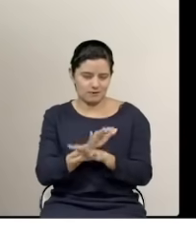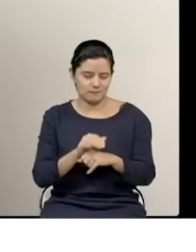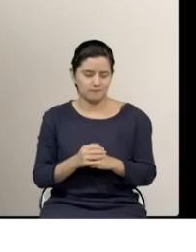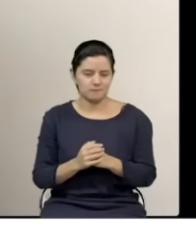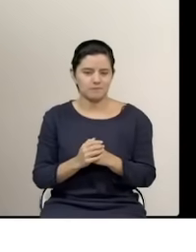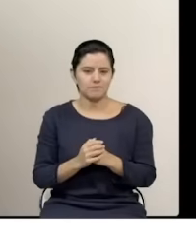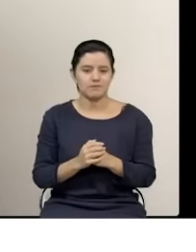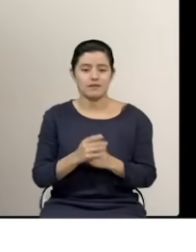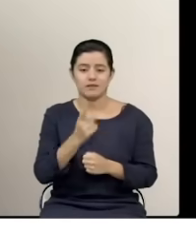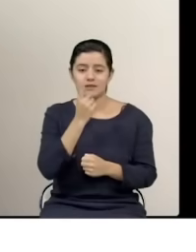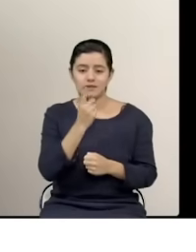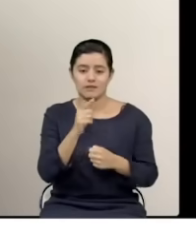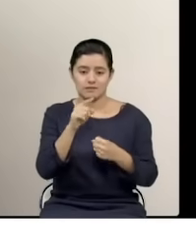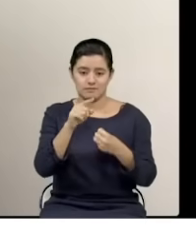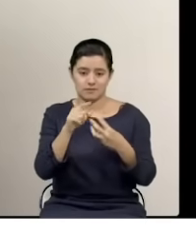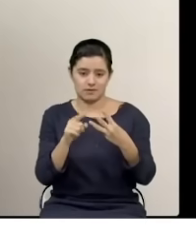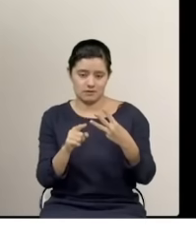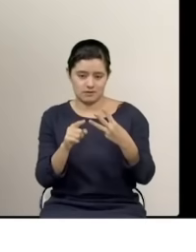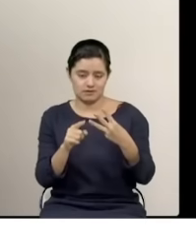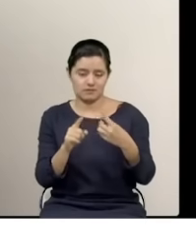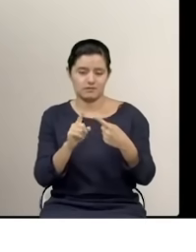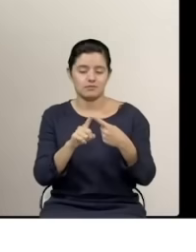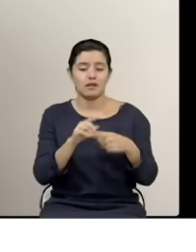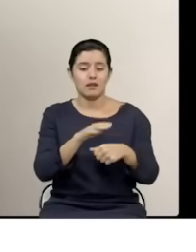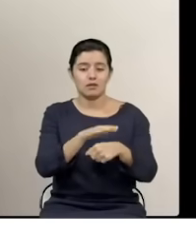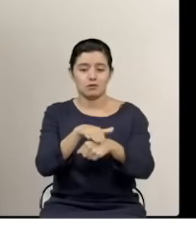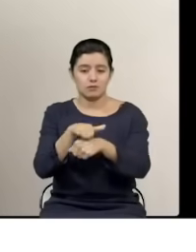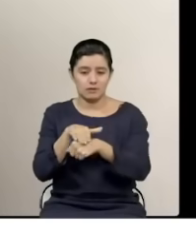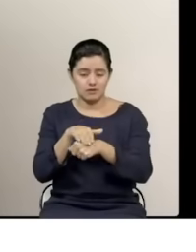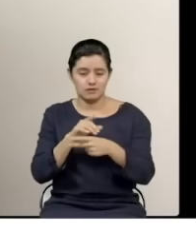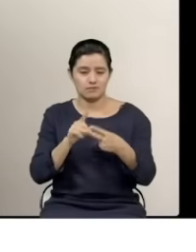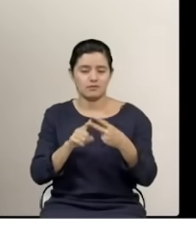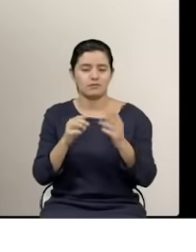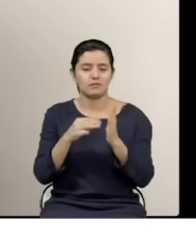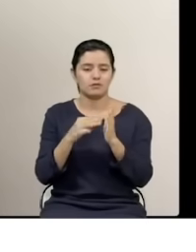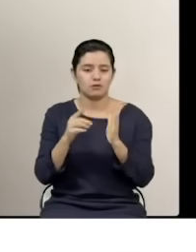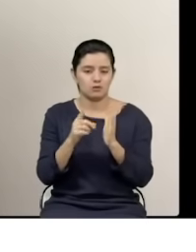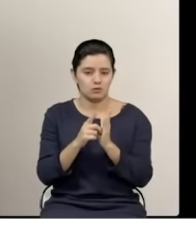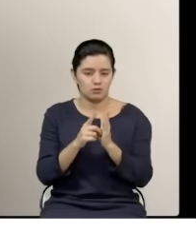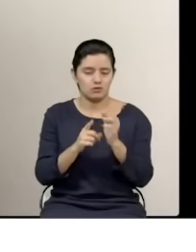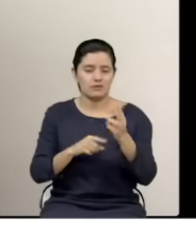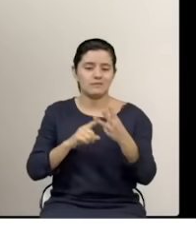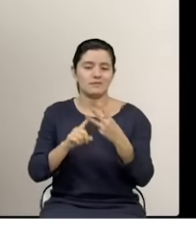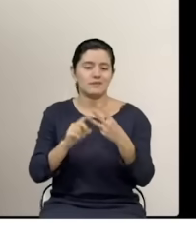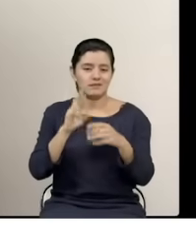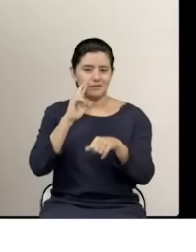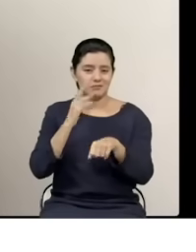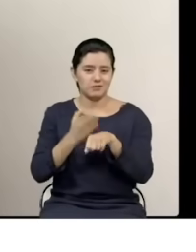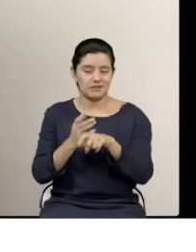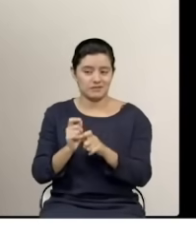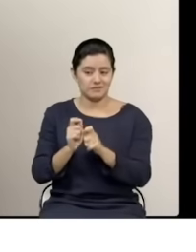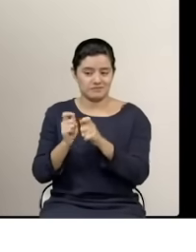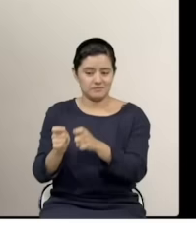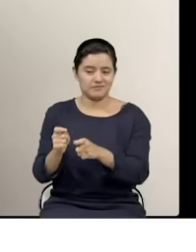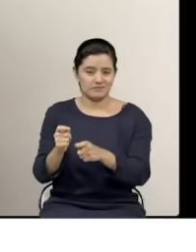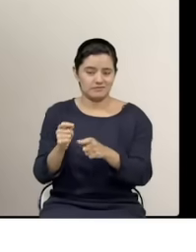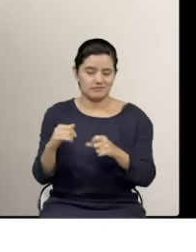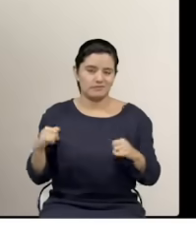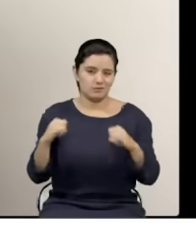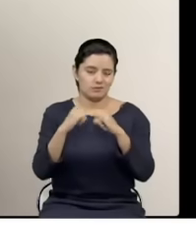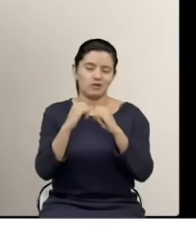establecía tres cosas la convocatoria la metodología y la designación de la institución